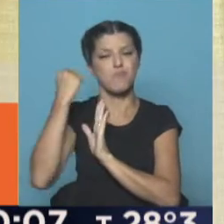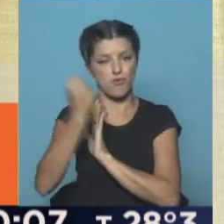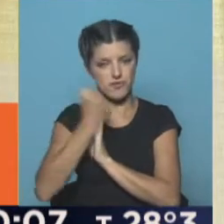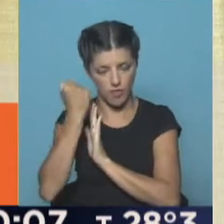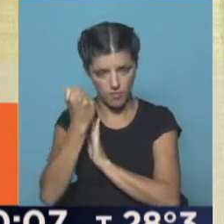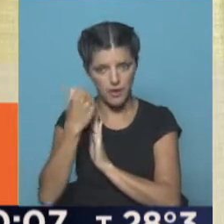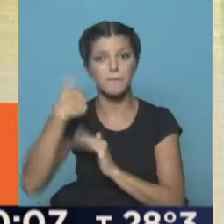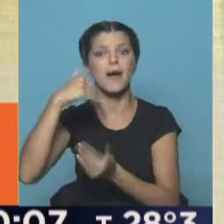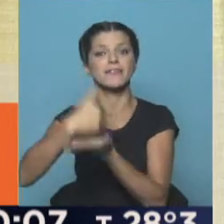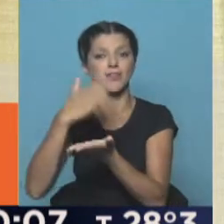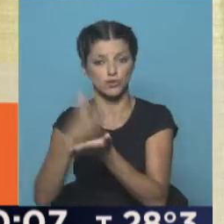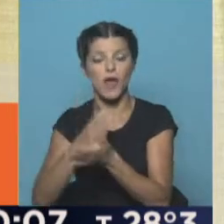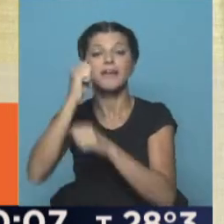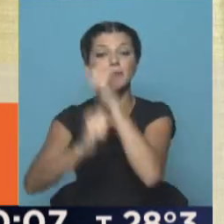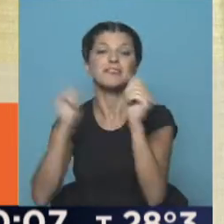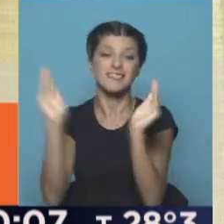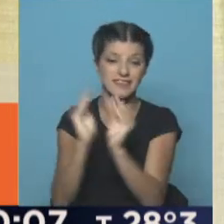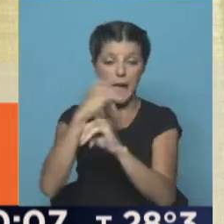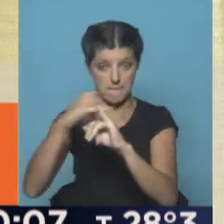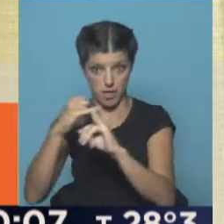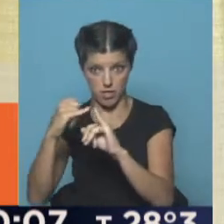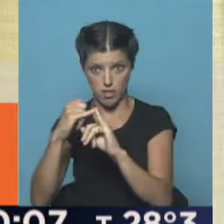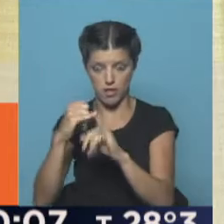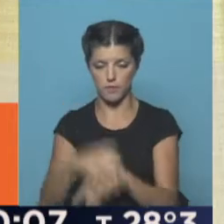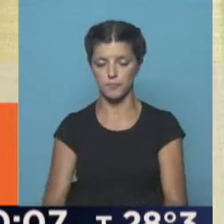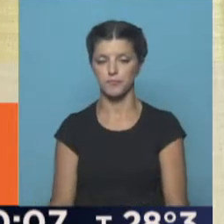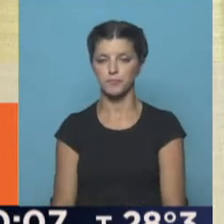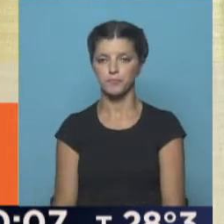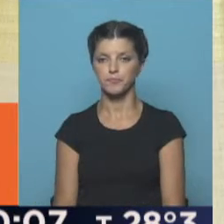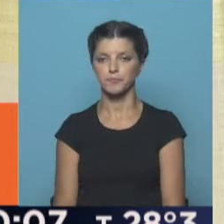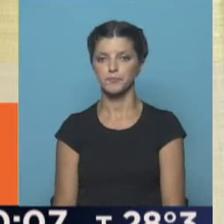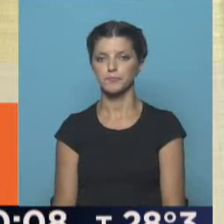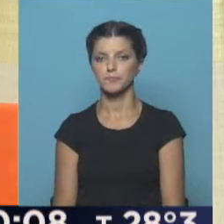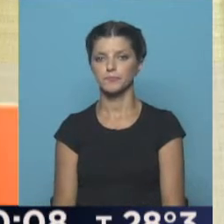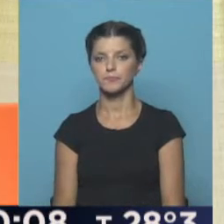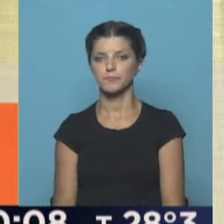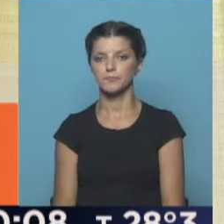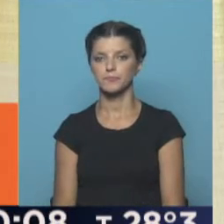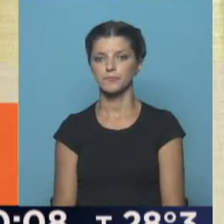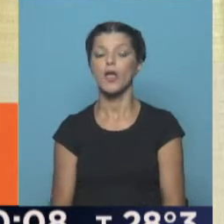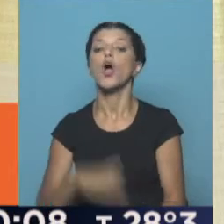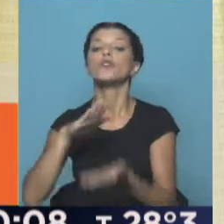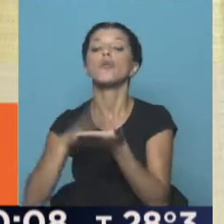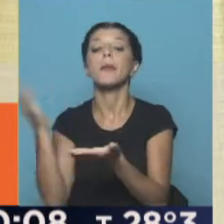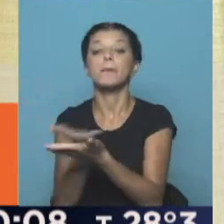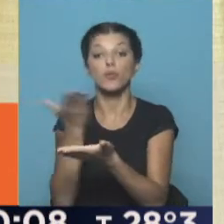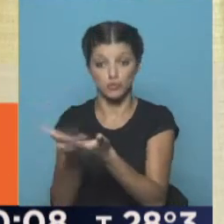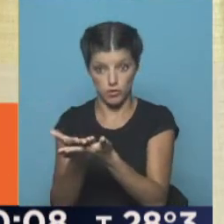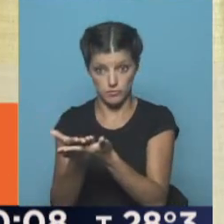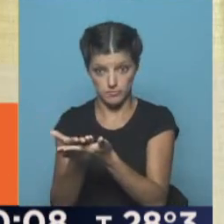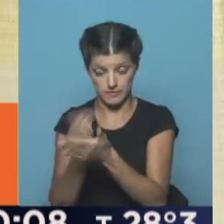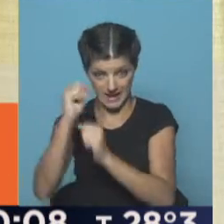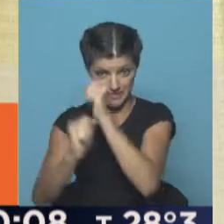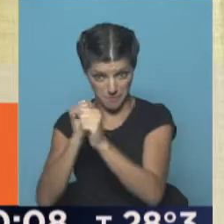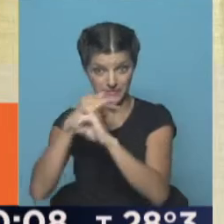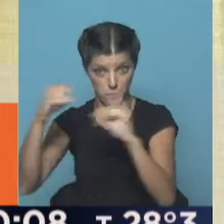todo en el sector pyme dentro de las digamos de las problemáticas en lo que tiene que ver con la producción pyme uno de los ejes